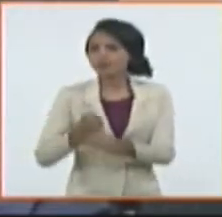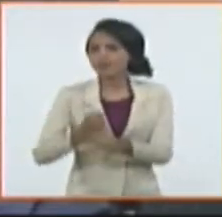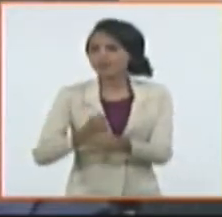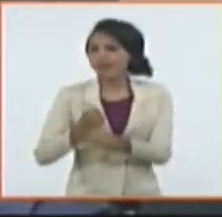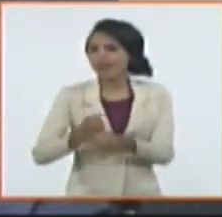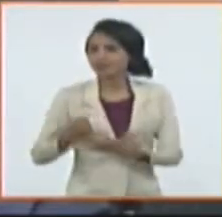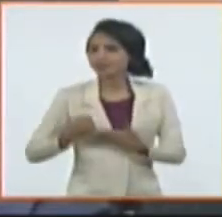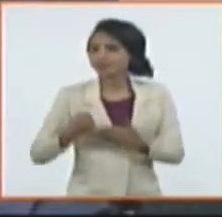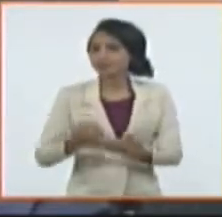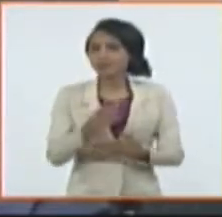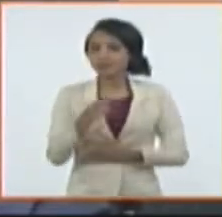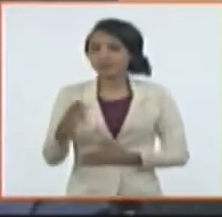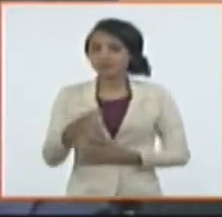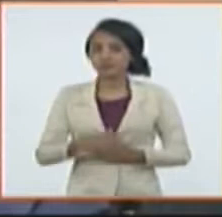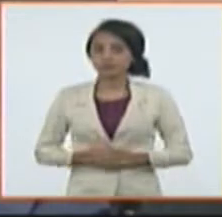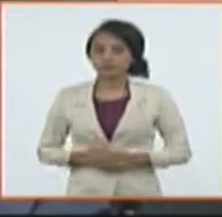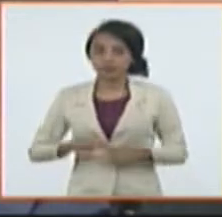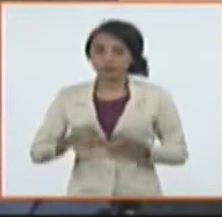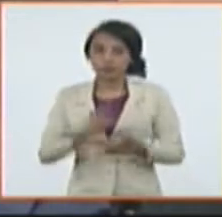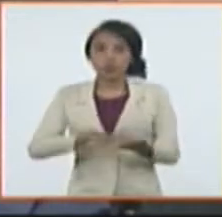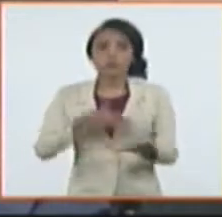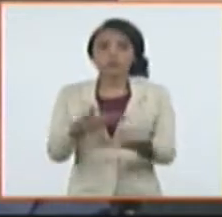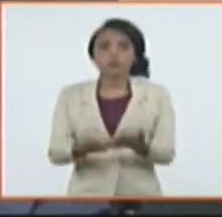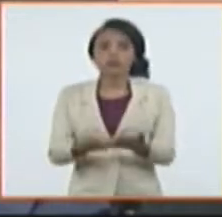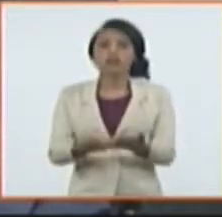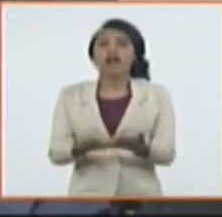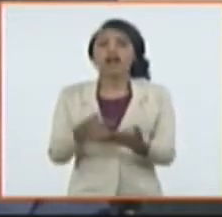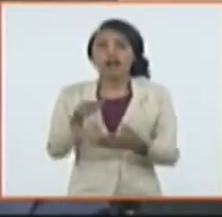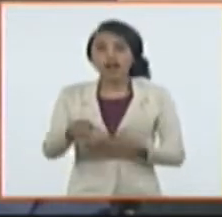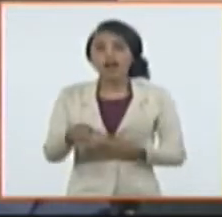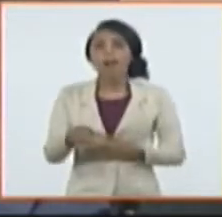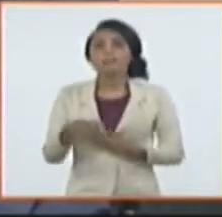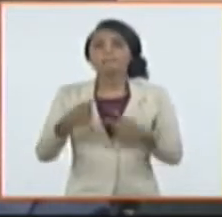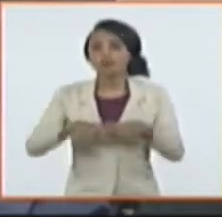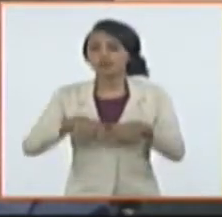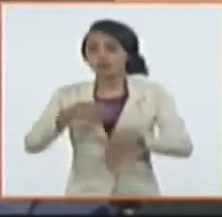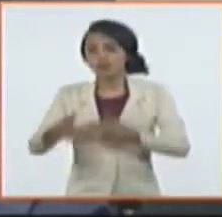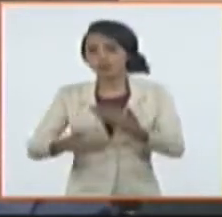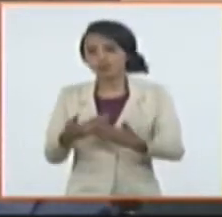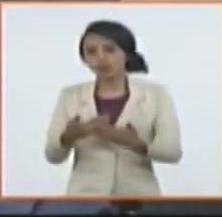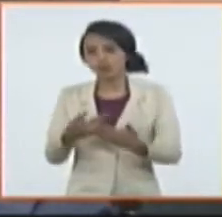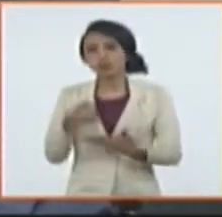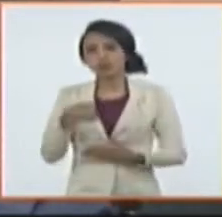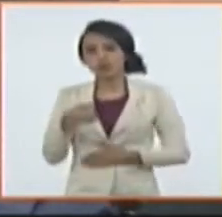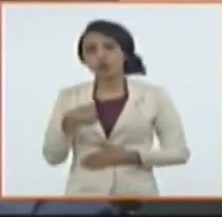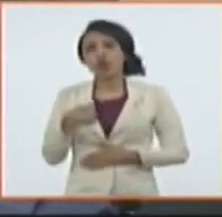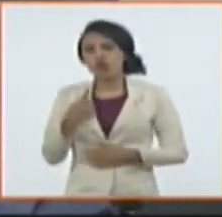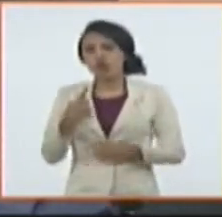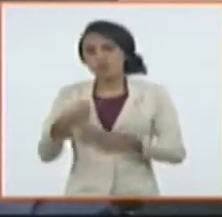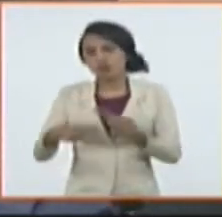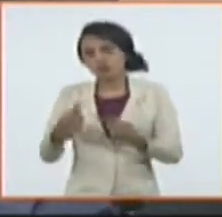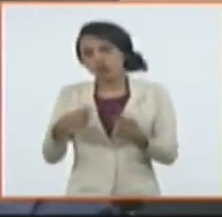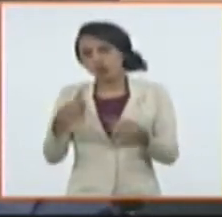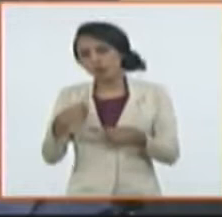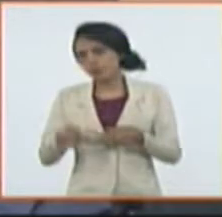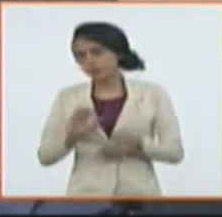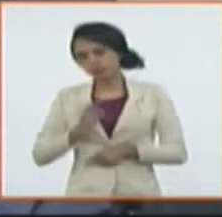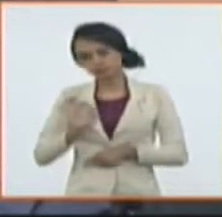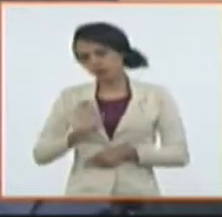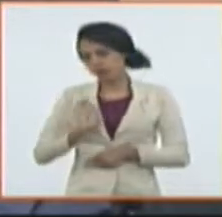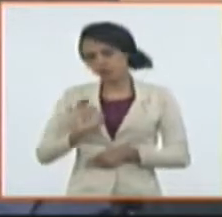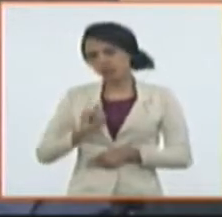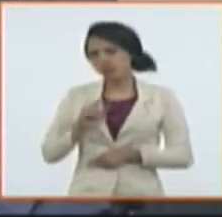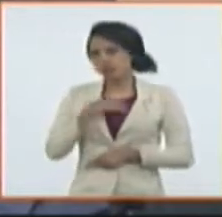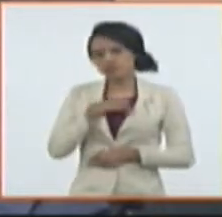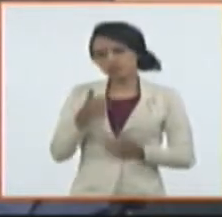Tenemos la necesidad de proponer e implementar medidas para resolver los problemas. Hemos hecho algunas, yo todavía estoy insatisfecho con las que hemos propuesto y